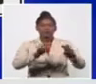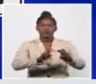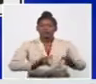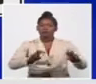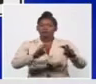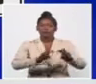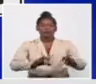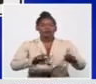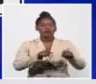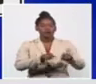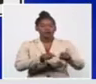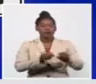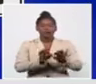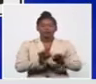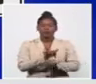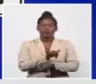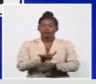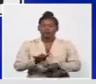el día de ayer